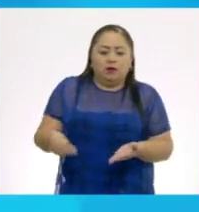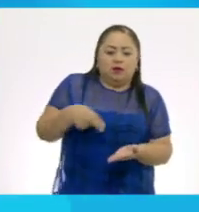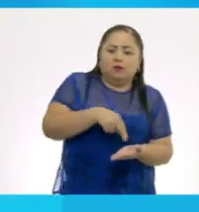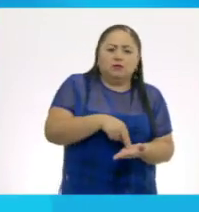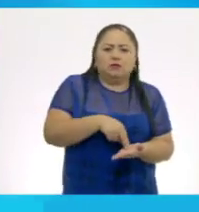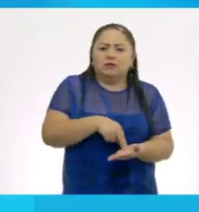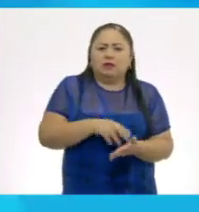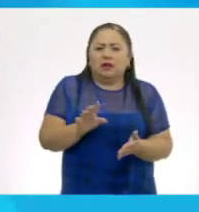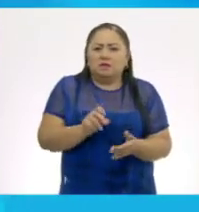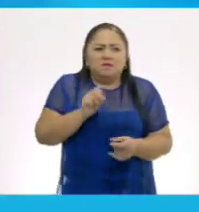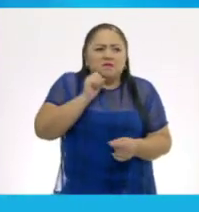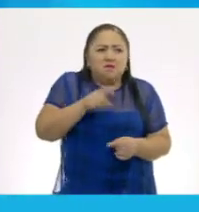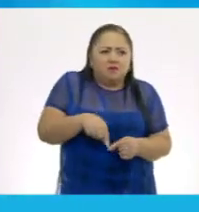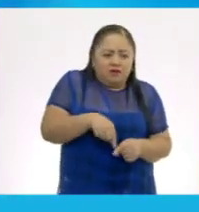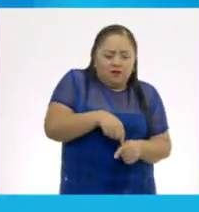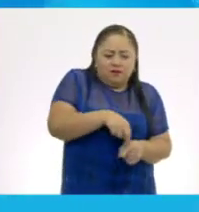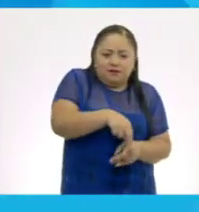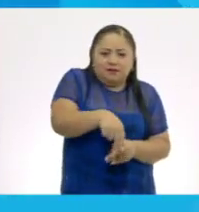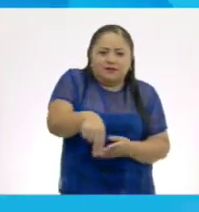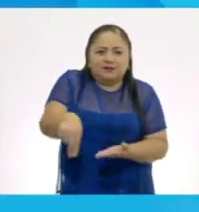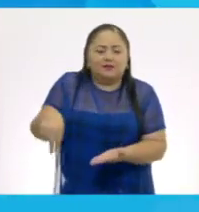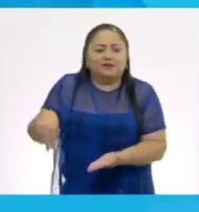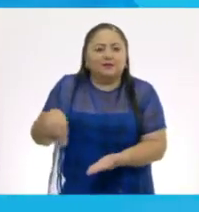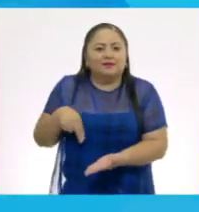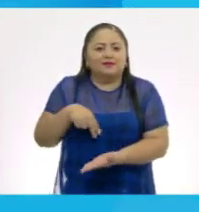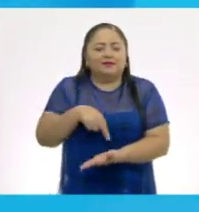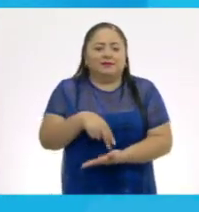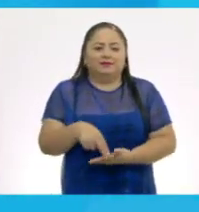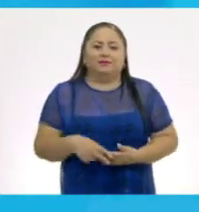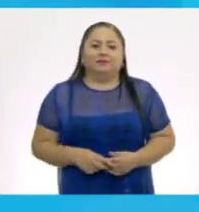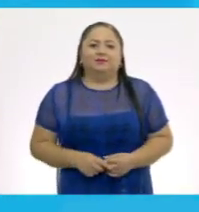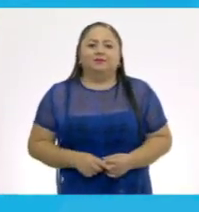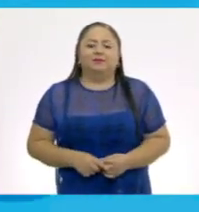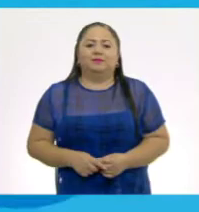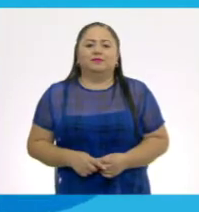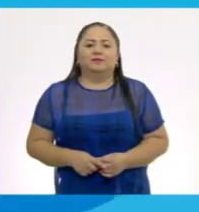un centímetro hacia nuestro centro.